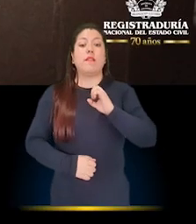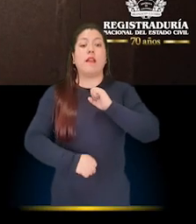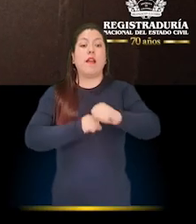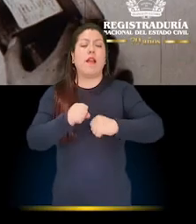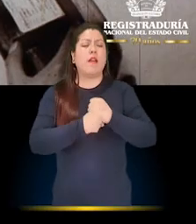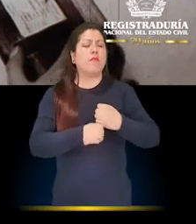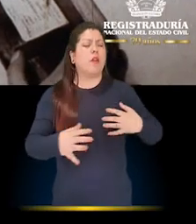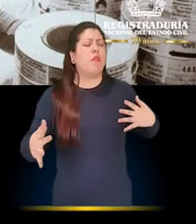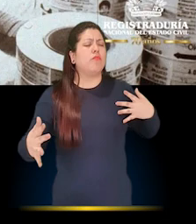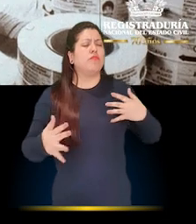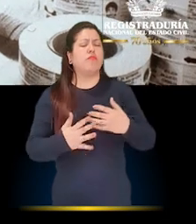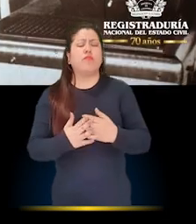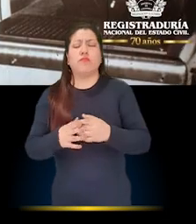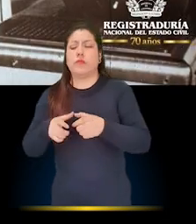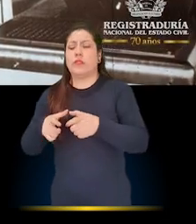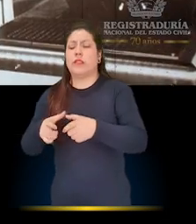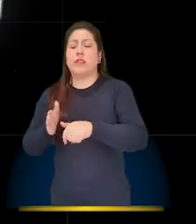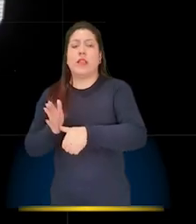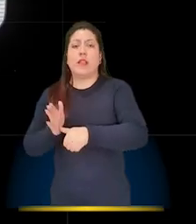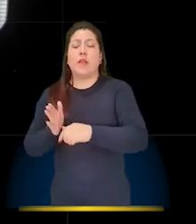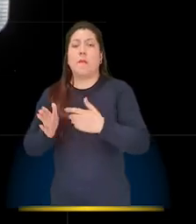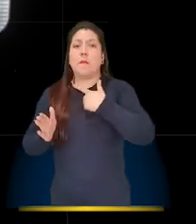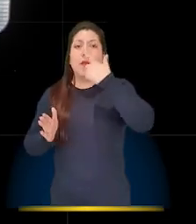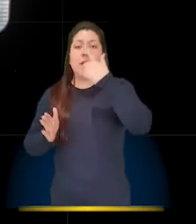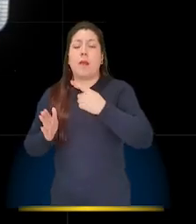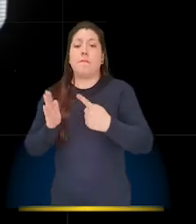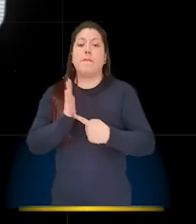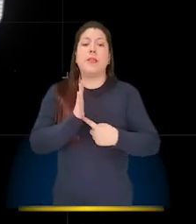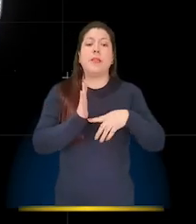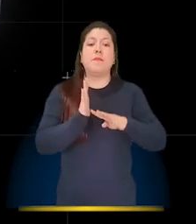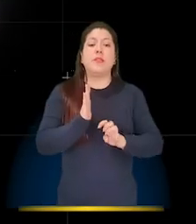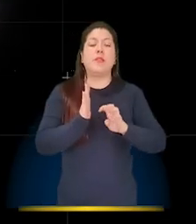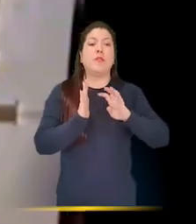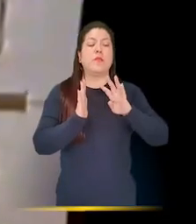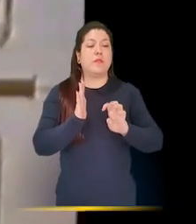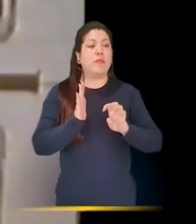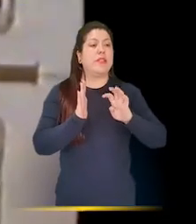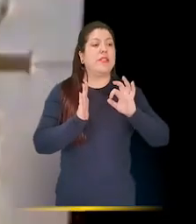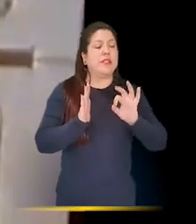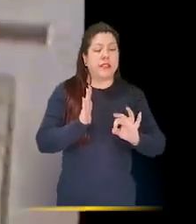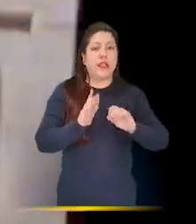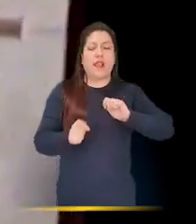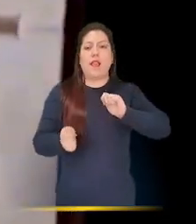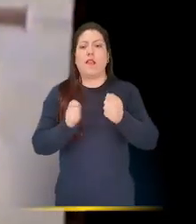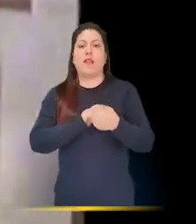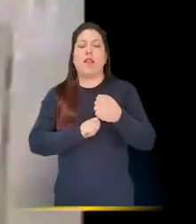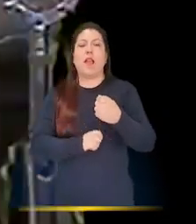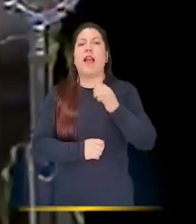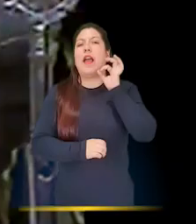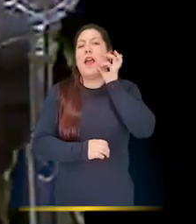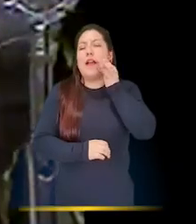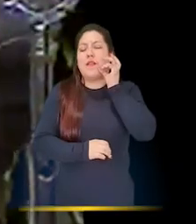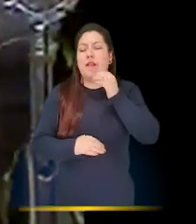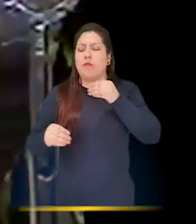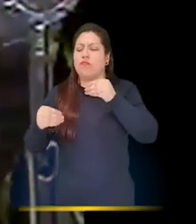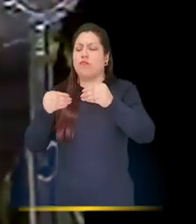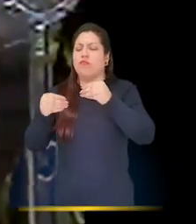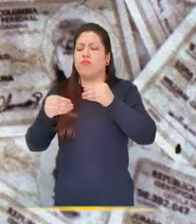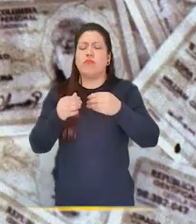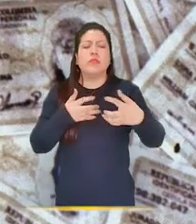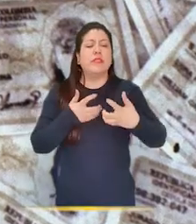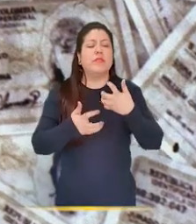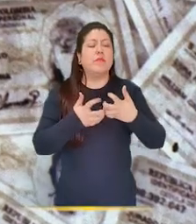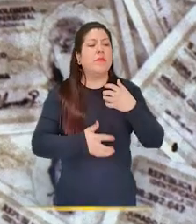Luego de más de 40 años, la cédula blanca fue reemplazada en 1993 por la cédula de color café, impresa en